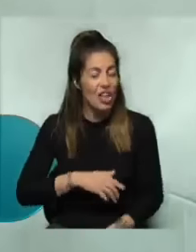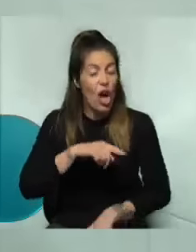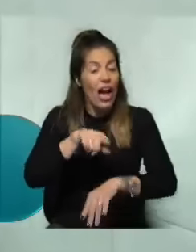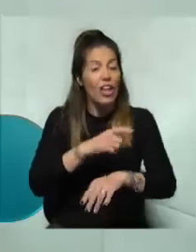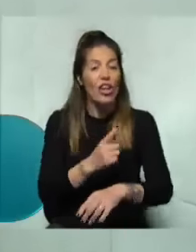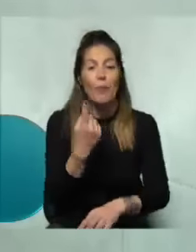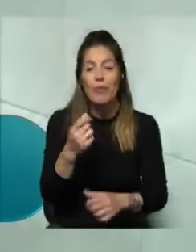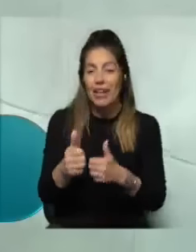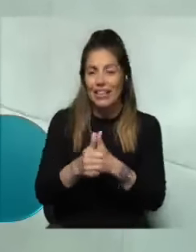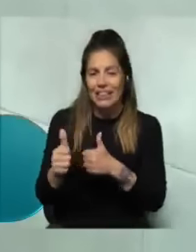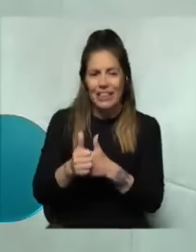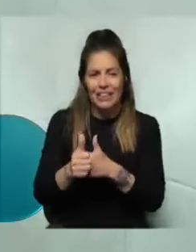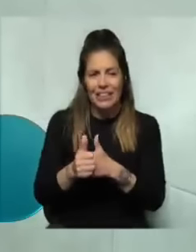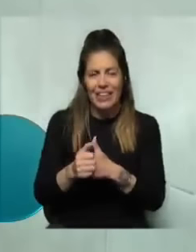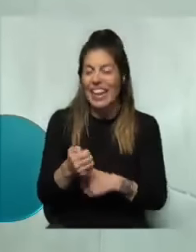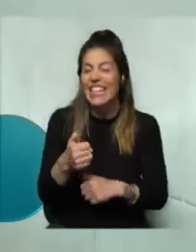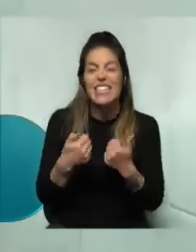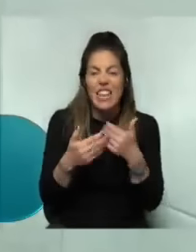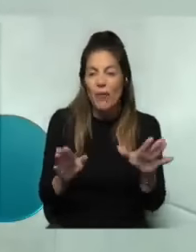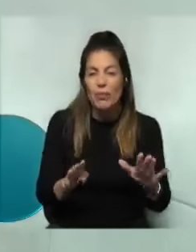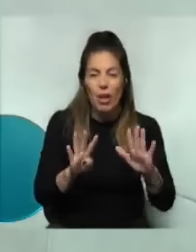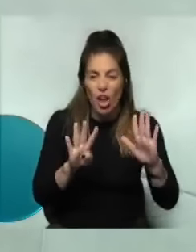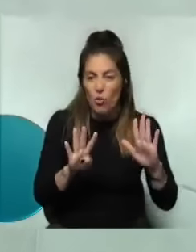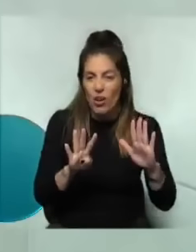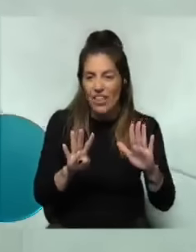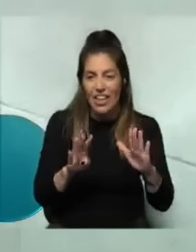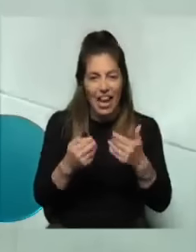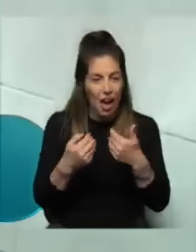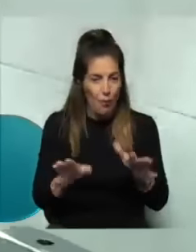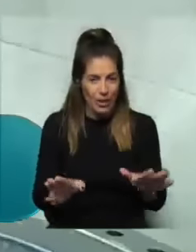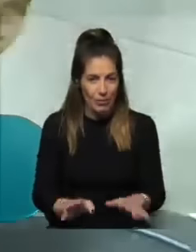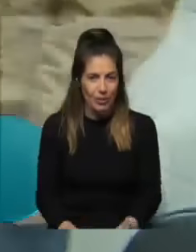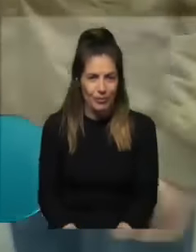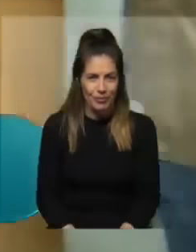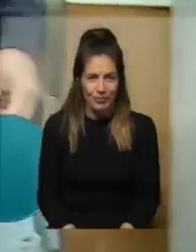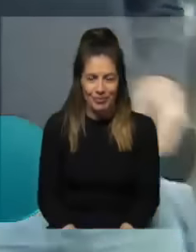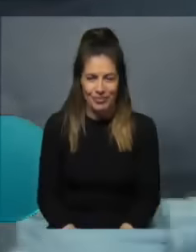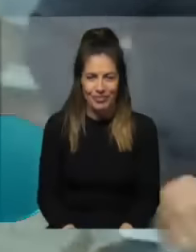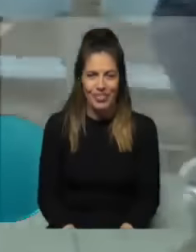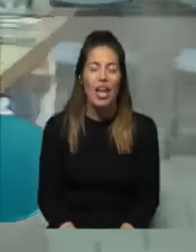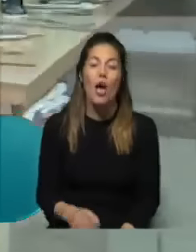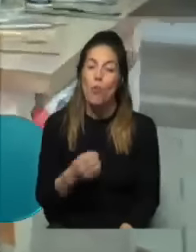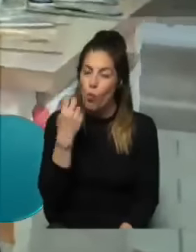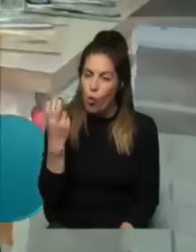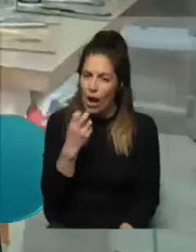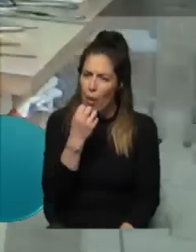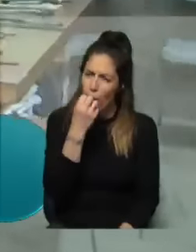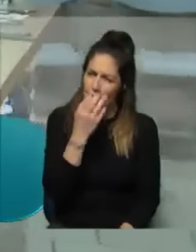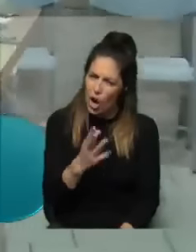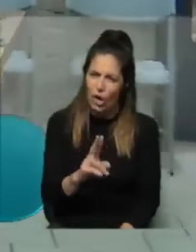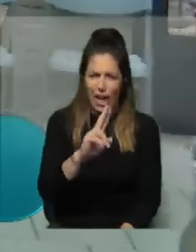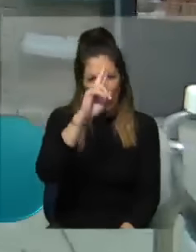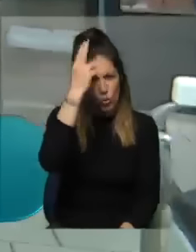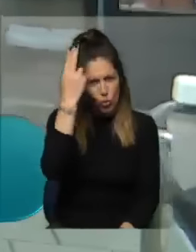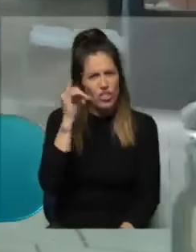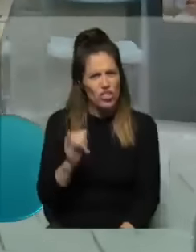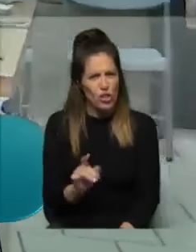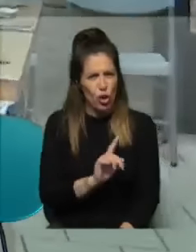primer cliente, Tano? No, recién abrimos las 9, estamos. ¡Qué bueno! Tano, ¿intentamos mejorar los uruguayos y las uruguayas o